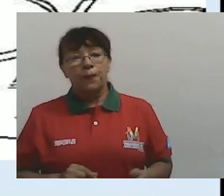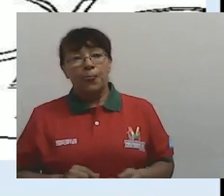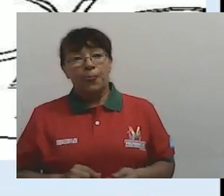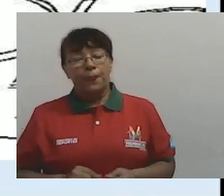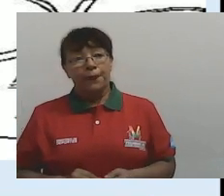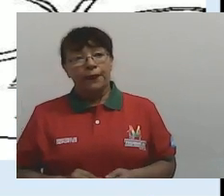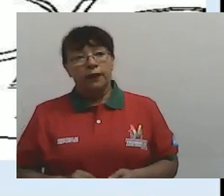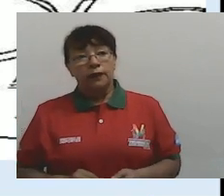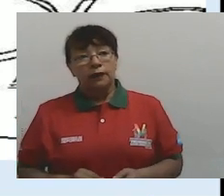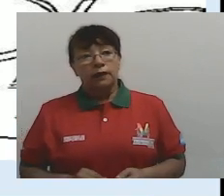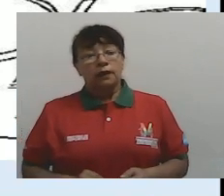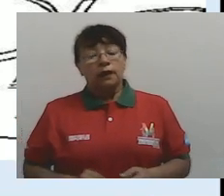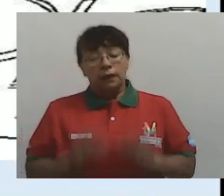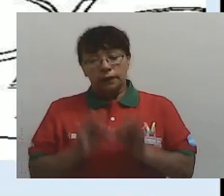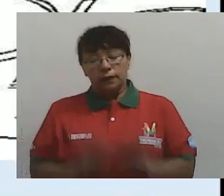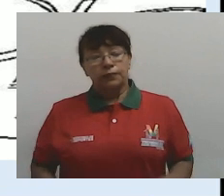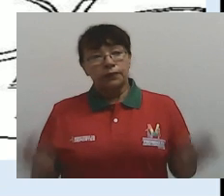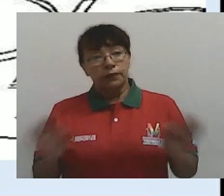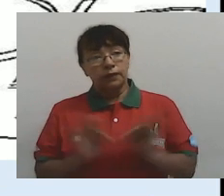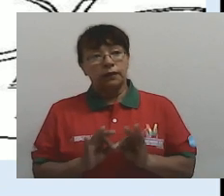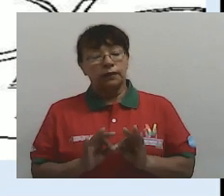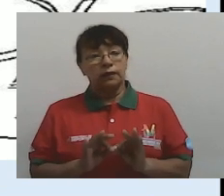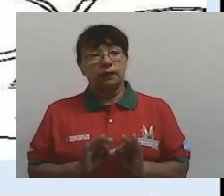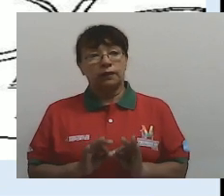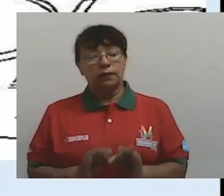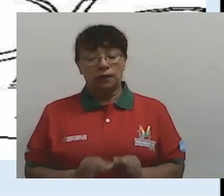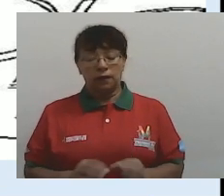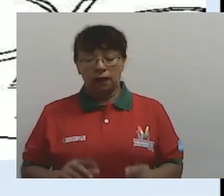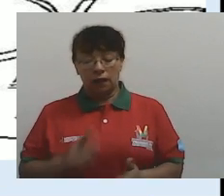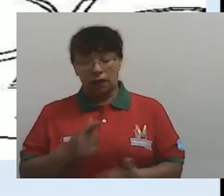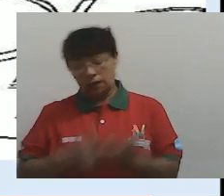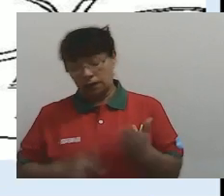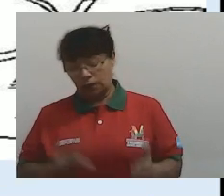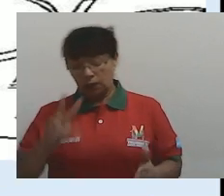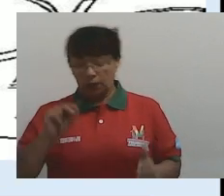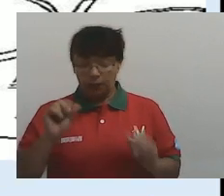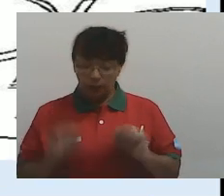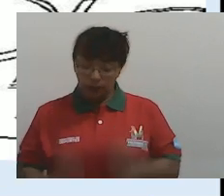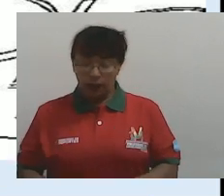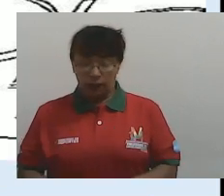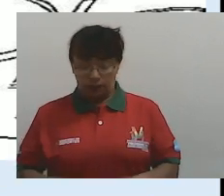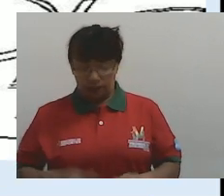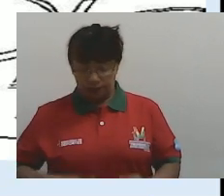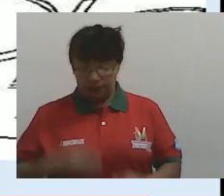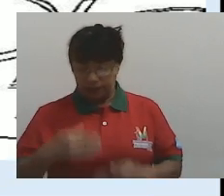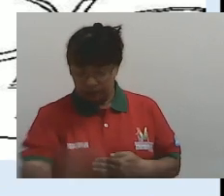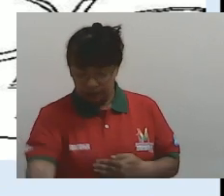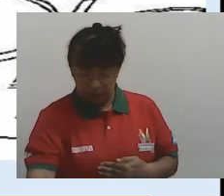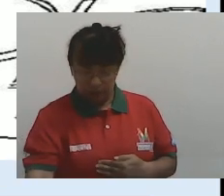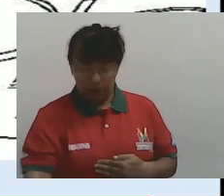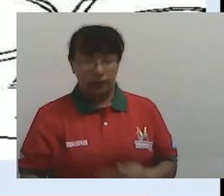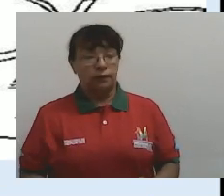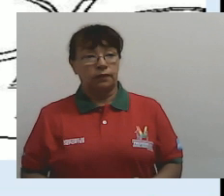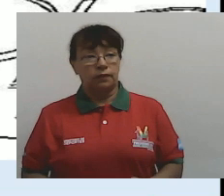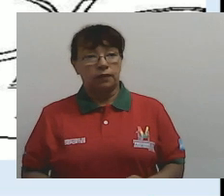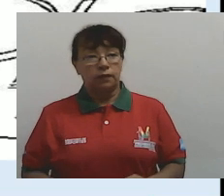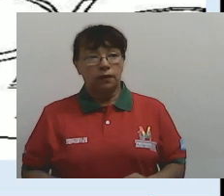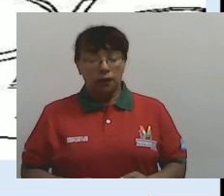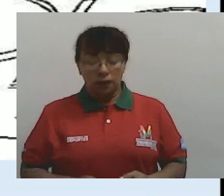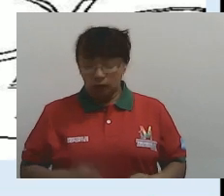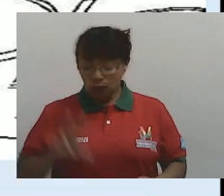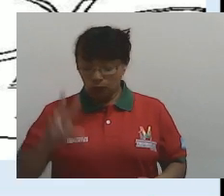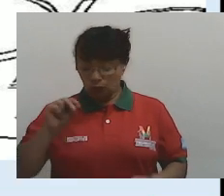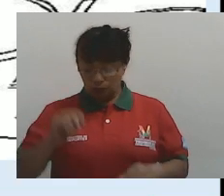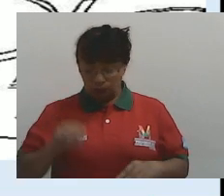En esta prueba sí es importante que no puedo pasarme de la zona de rechazo. No se olviden eso. No puedo